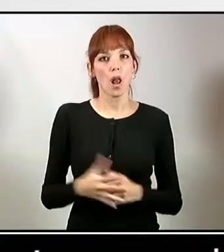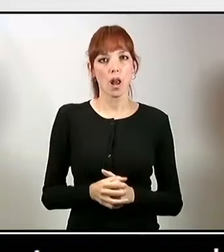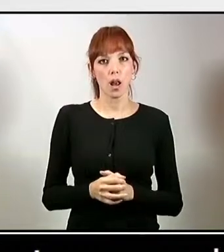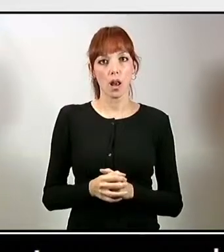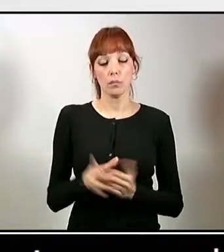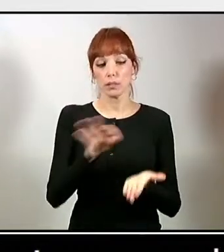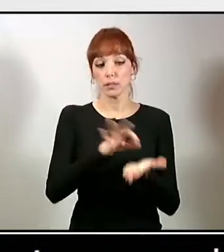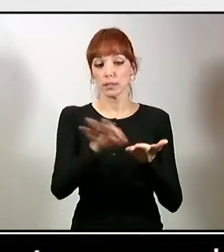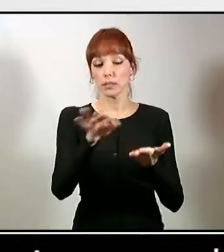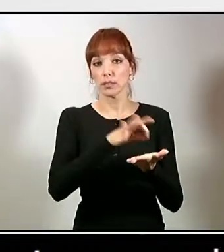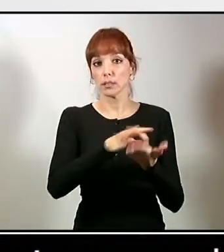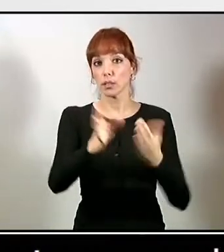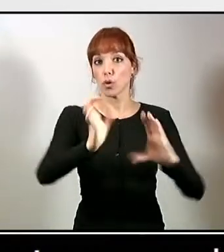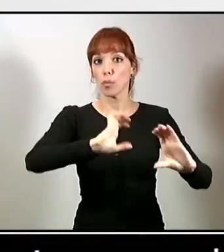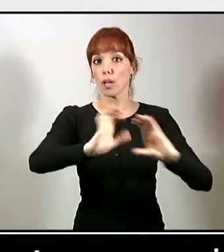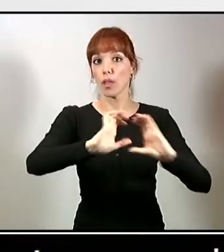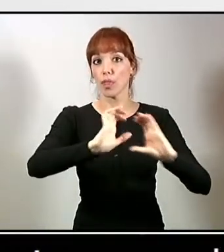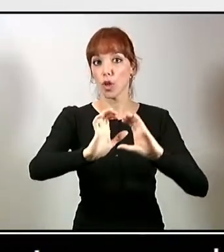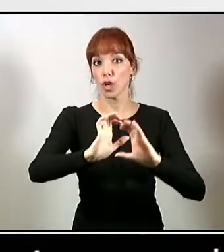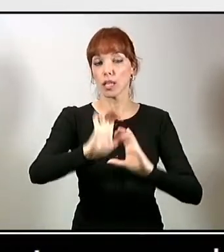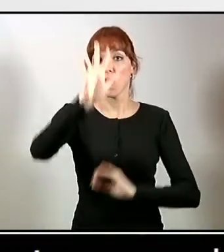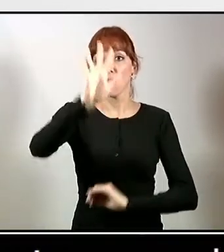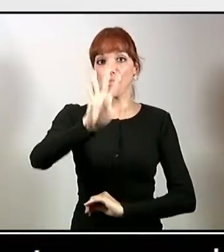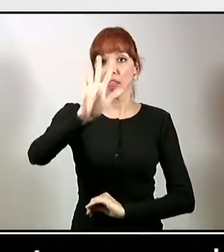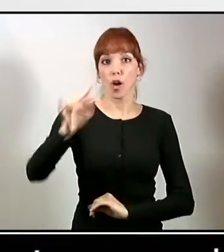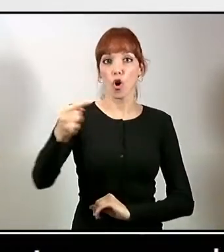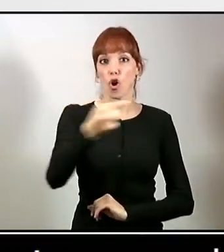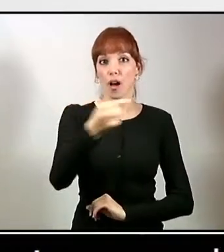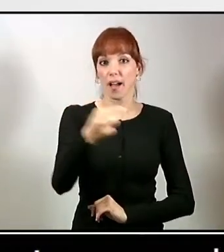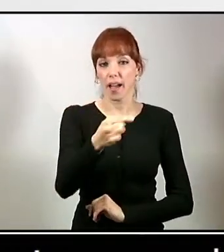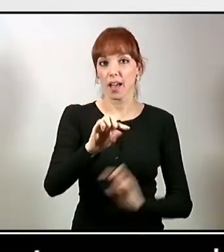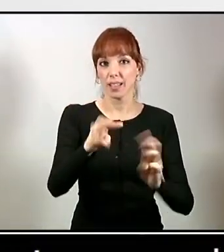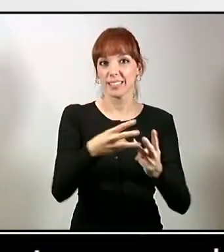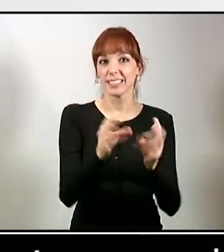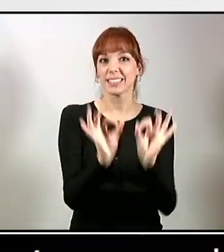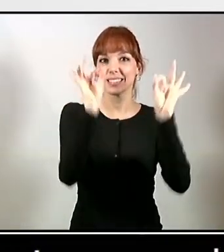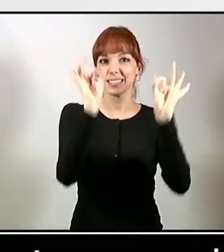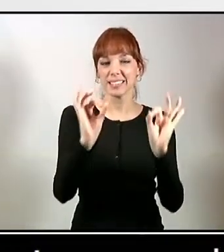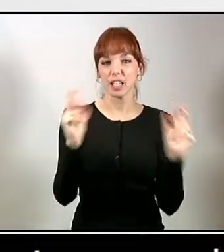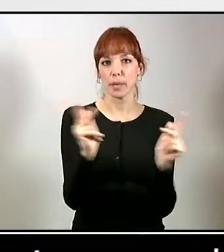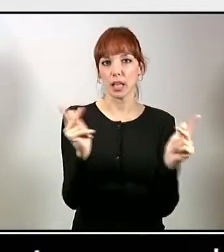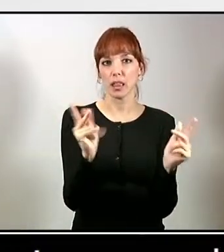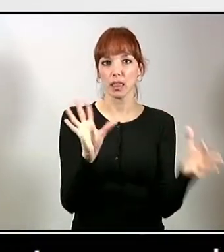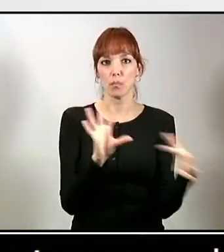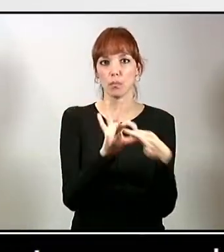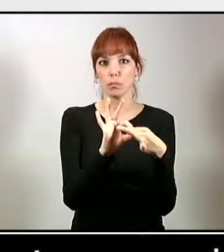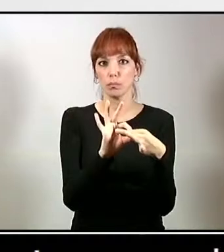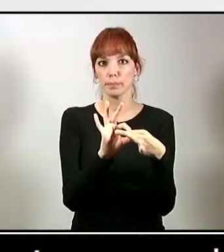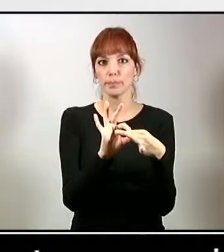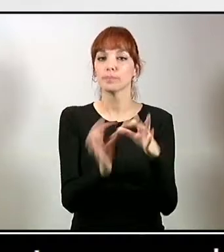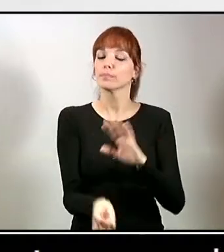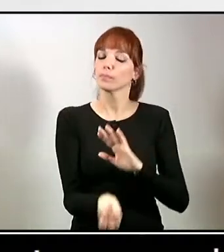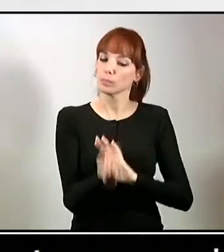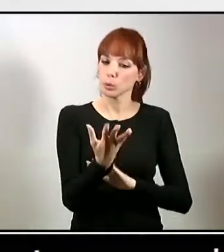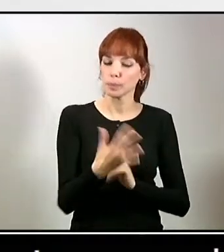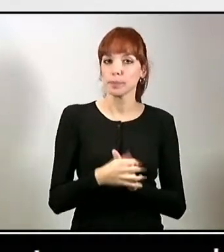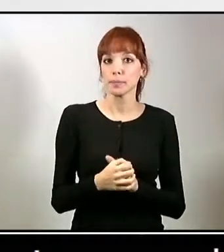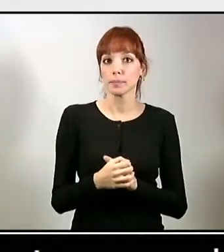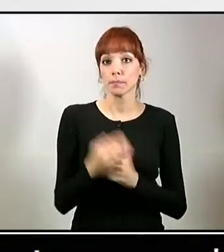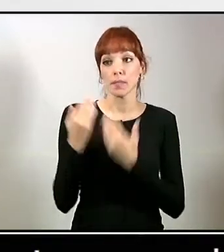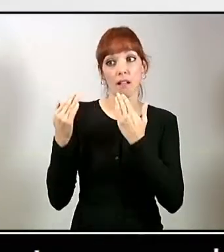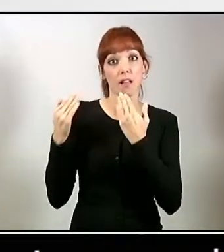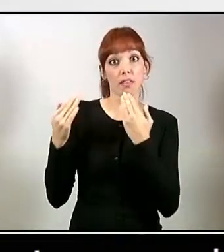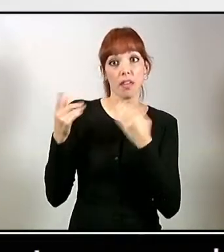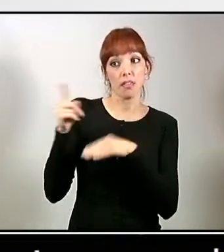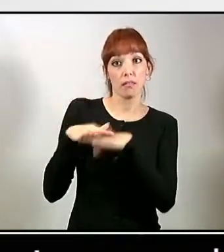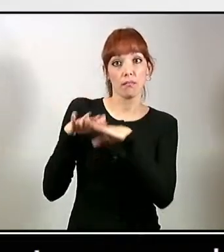y comunicaciones 5G para emergencia. Gracias a estas ayudas, lo